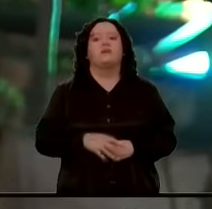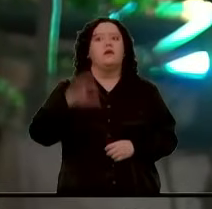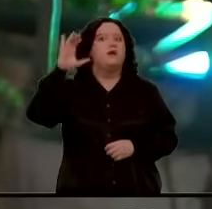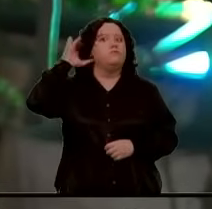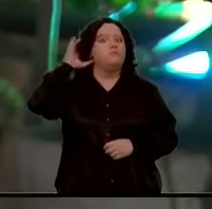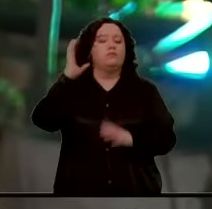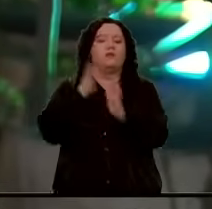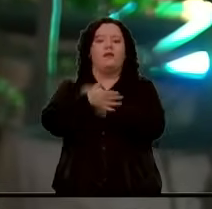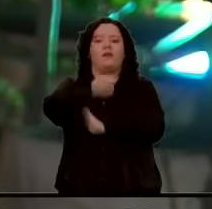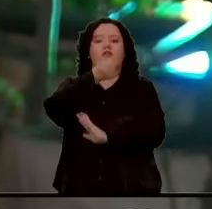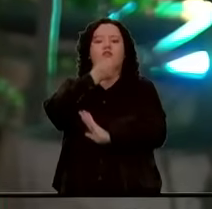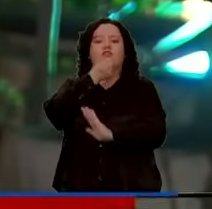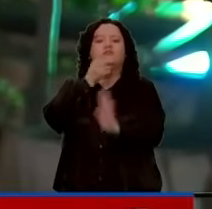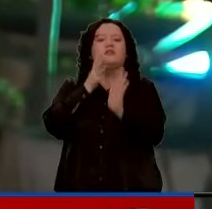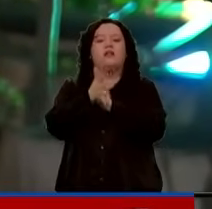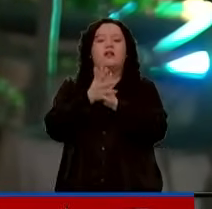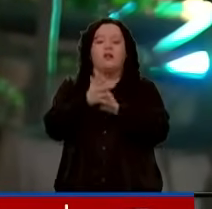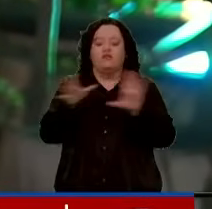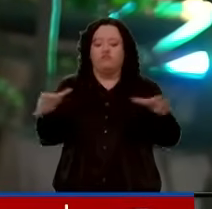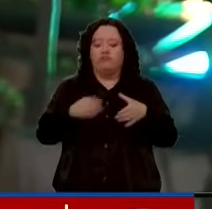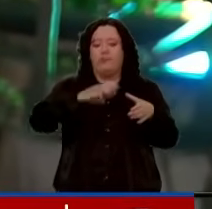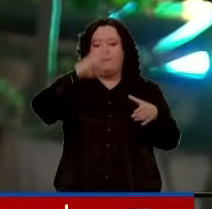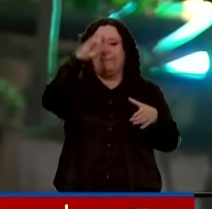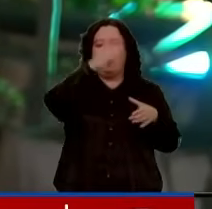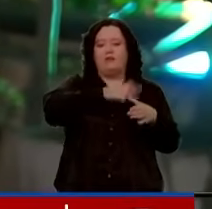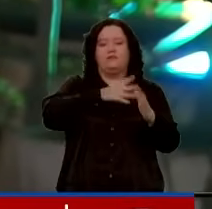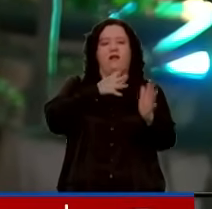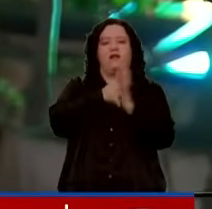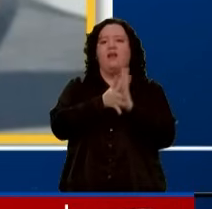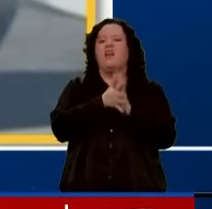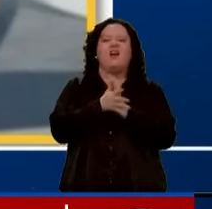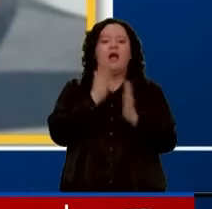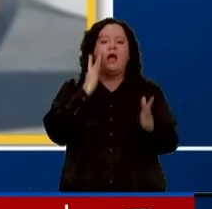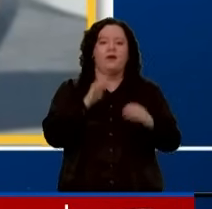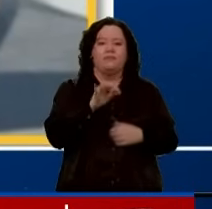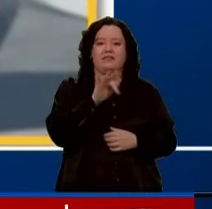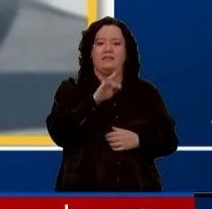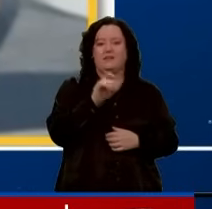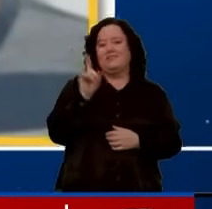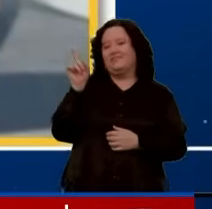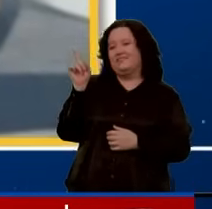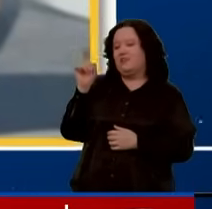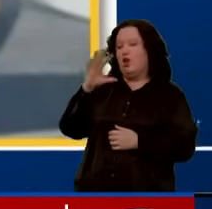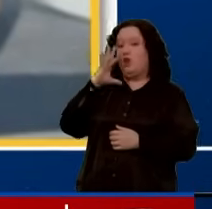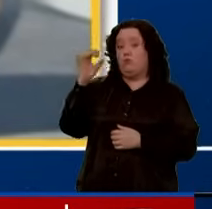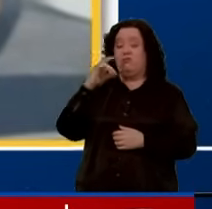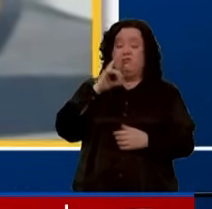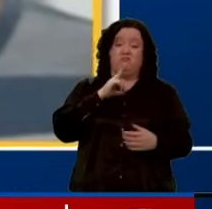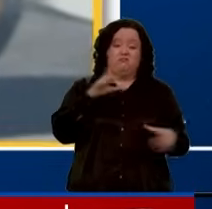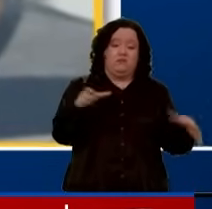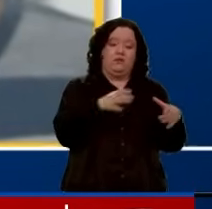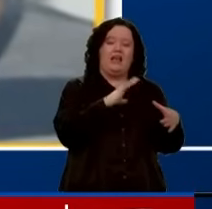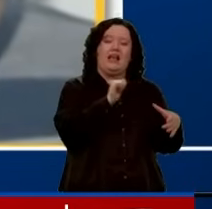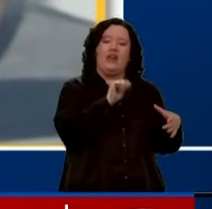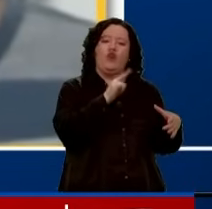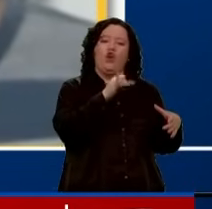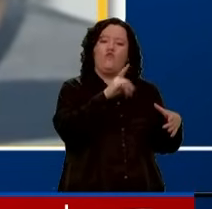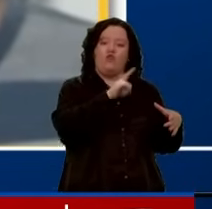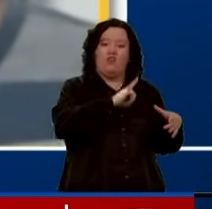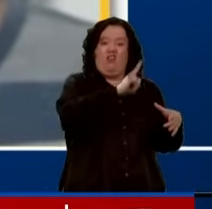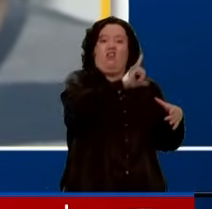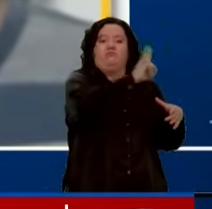A esta hora es noticia el resultado que entregan las fuerzas militares, la neutralización de alias Tripa Seca, reconocido cabecilla del clan del Golfo y primo de